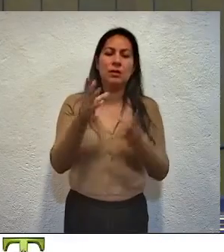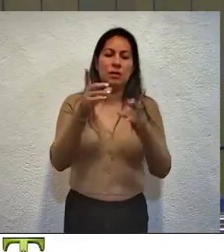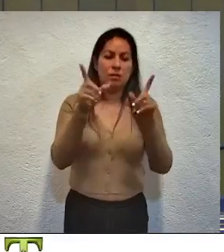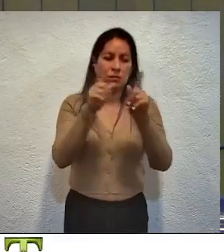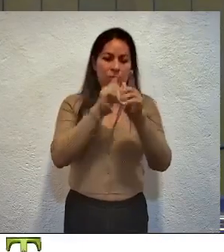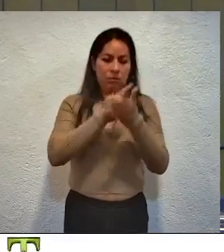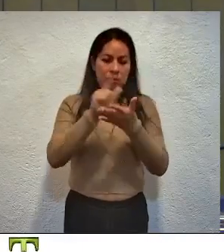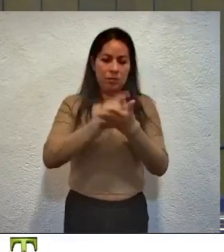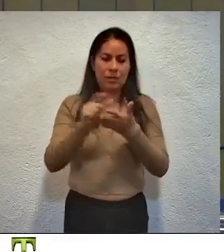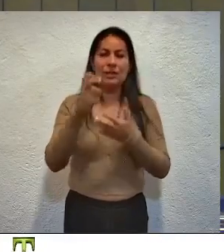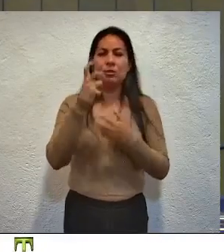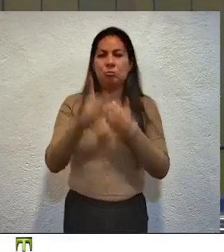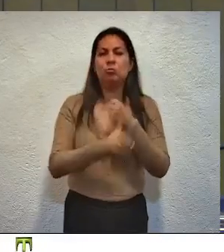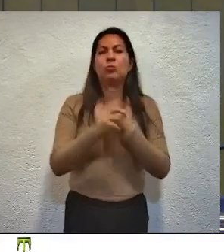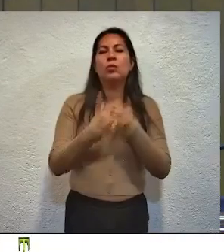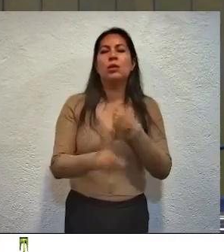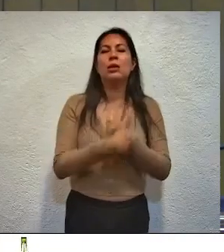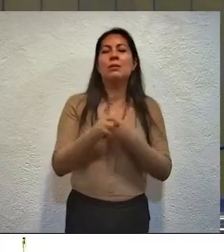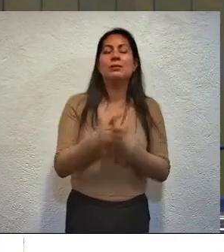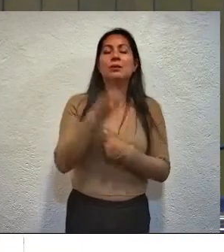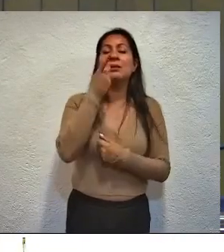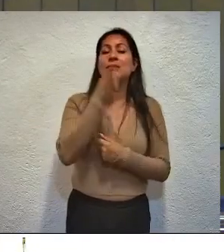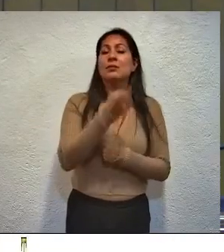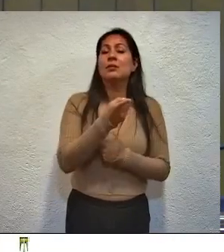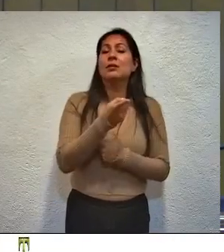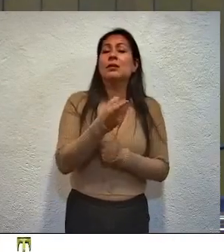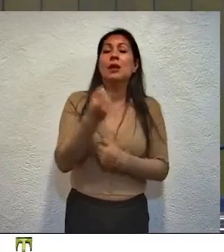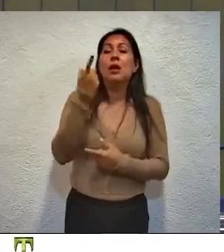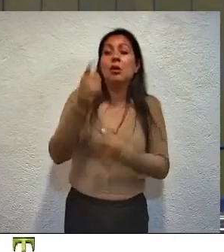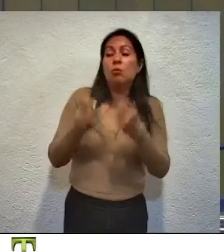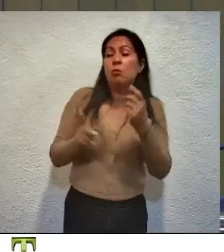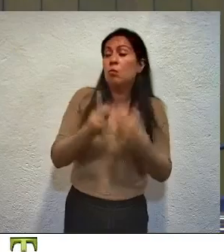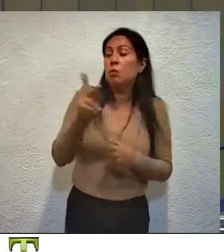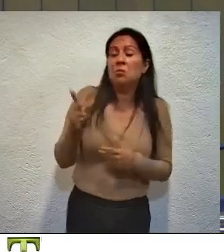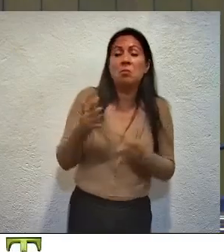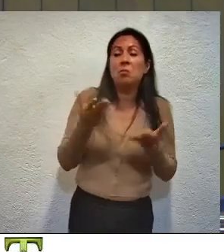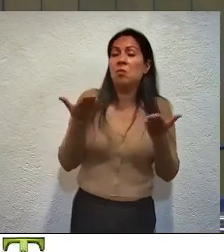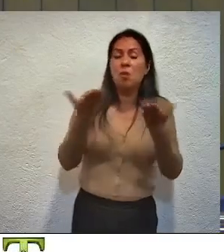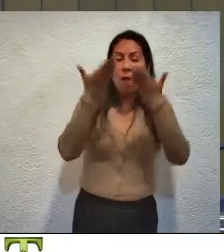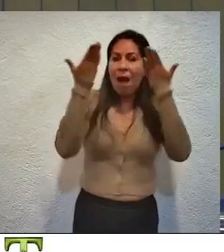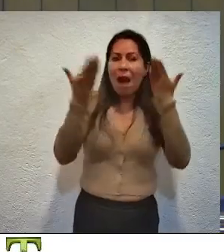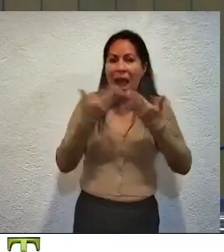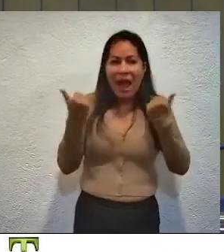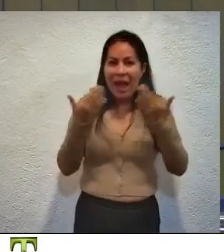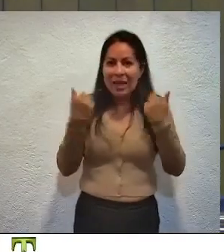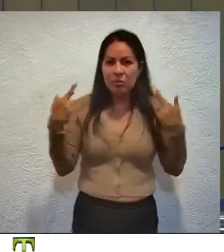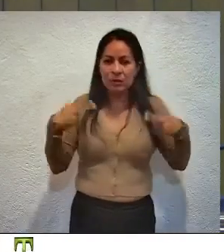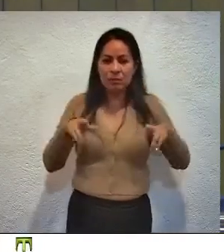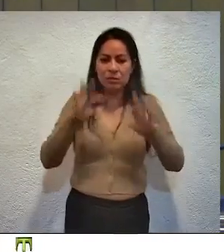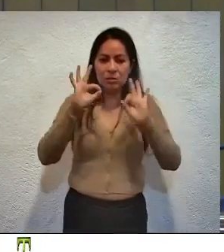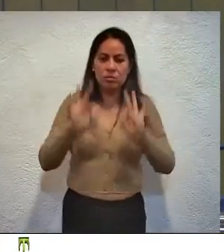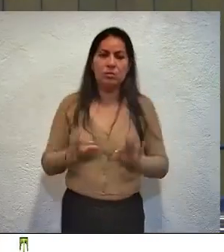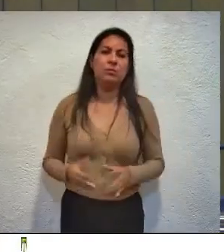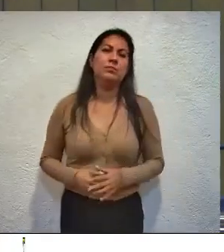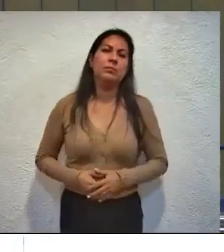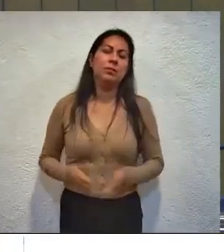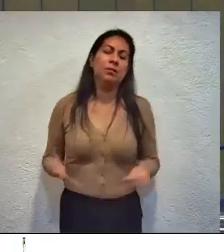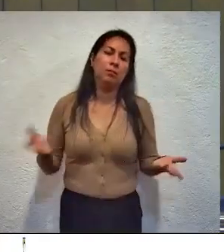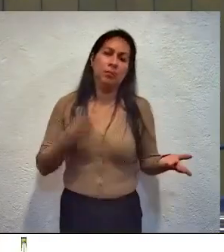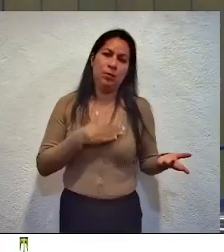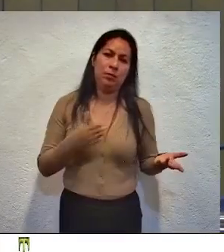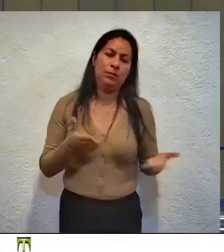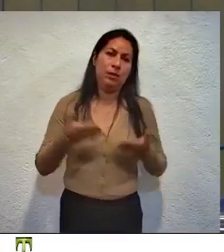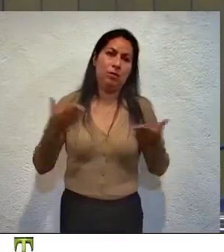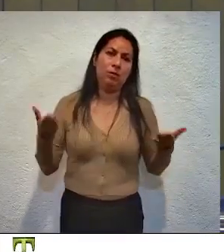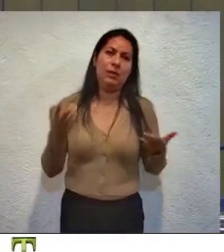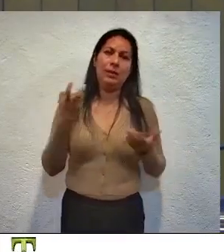tipo de inconformidades de decir que pues, algún pueblo no tiene la representación debida en un AMCRA. Bueno, de